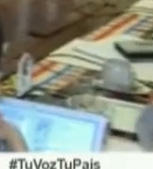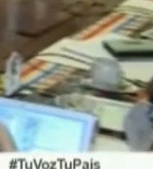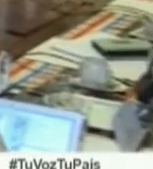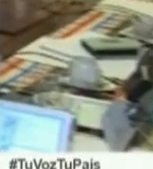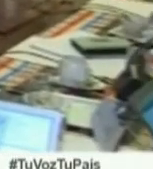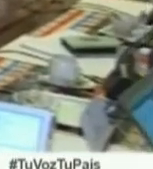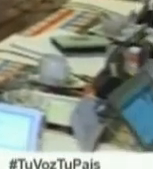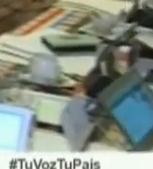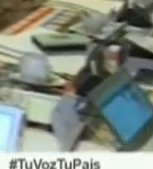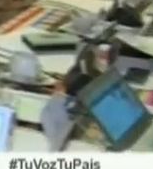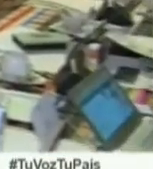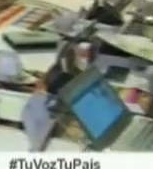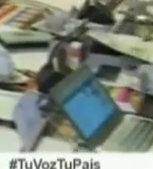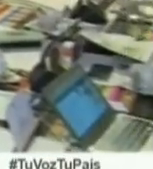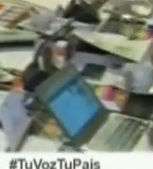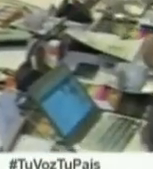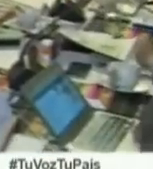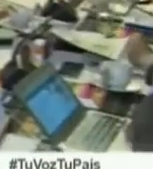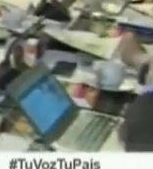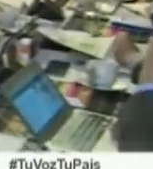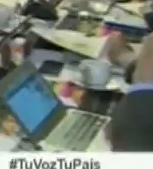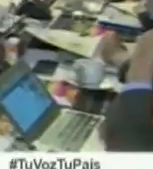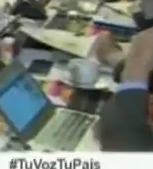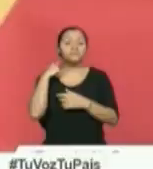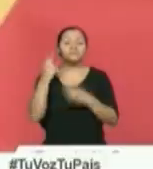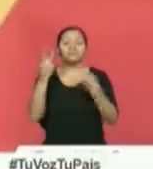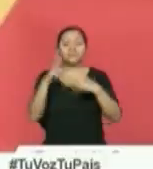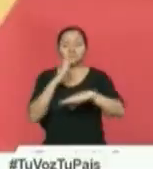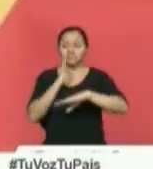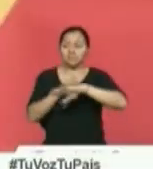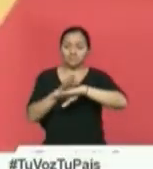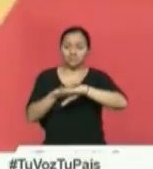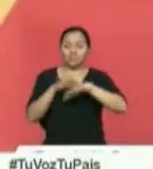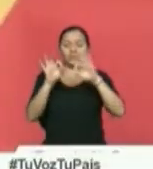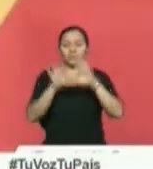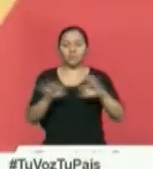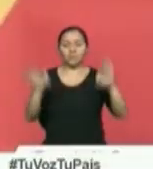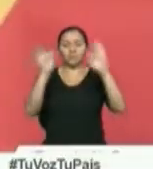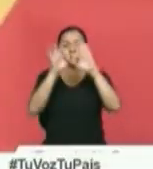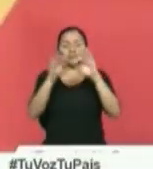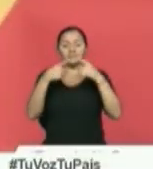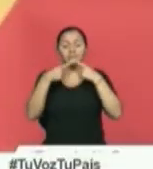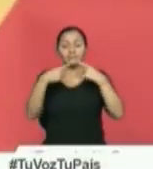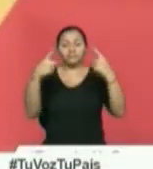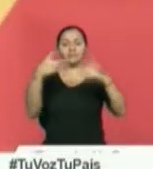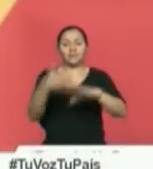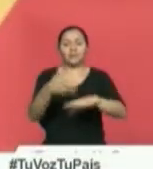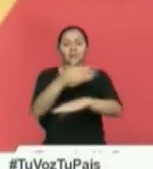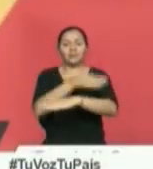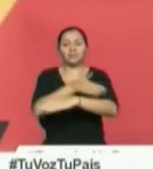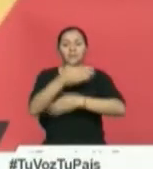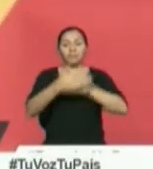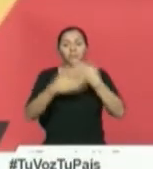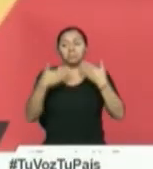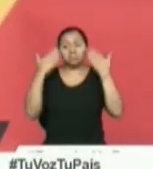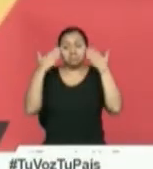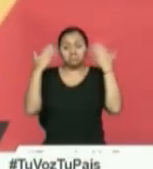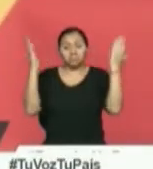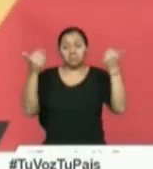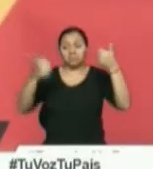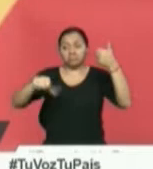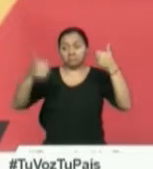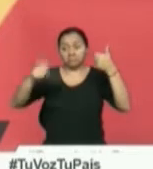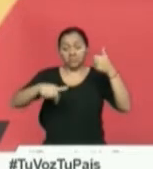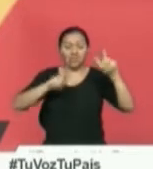un traspaso ordenado y transparente de gestión. Que nosotros anunciamos el proceso de transición incluso sin saber quién iba a ser el